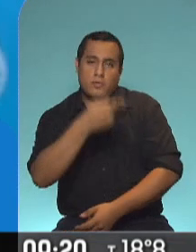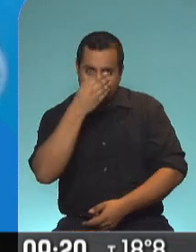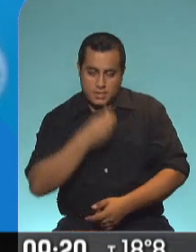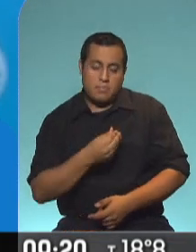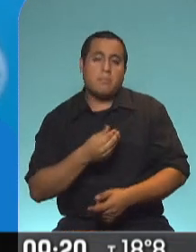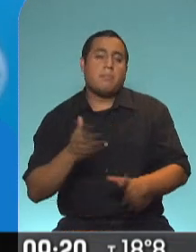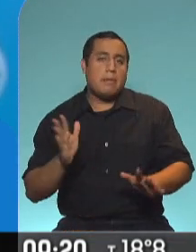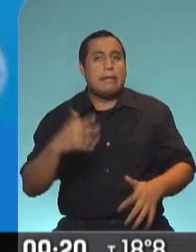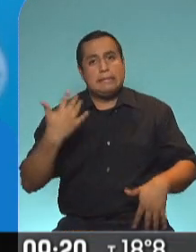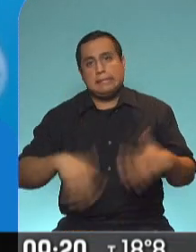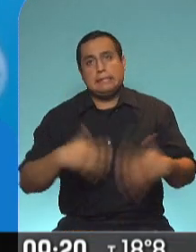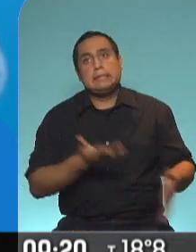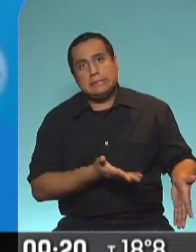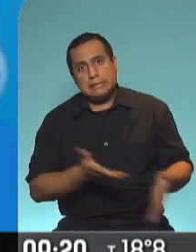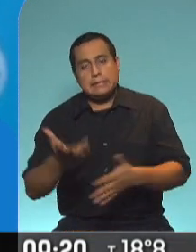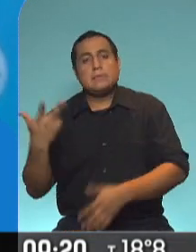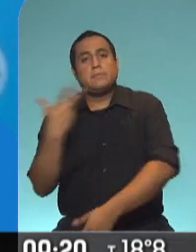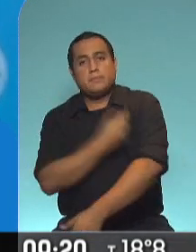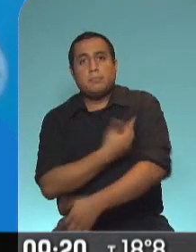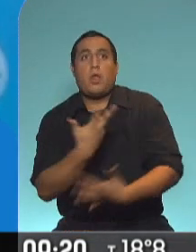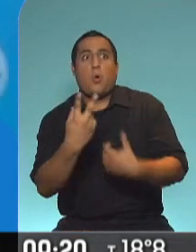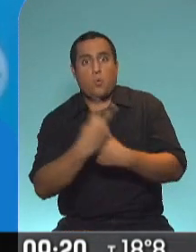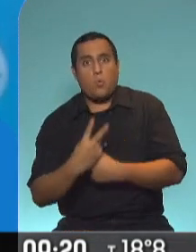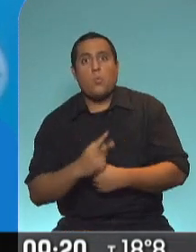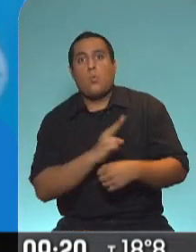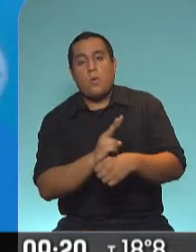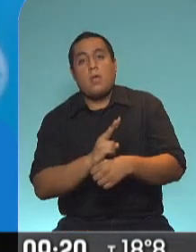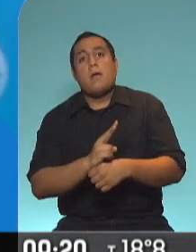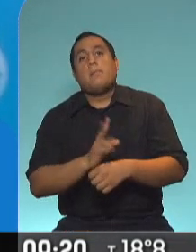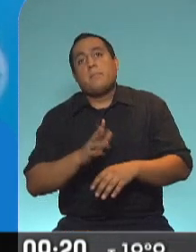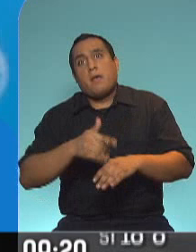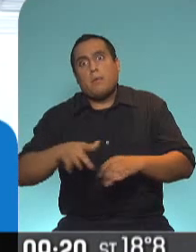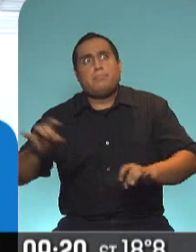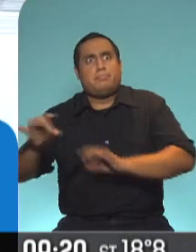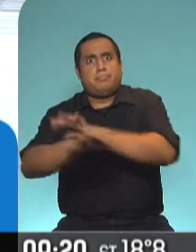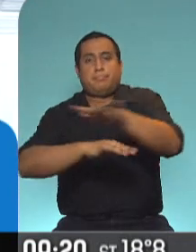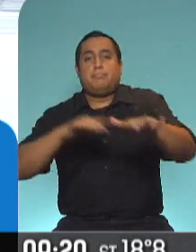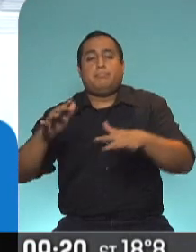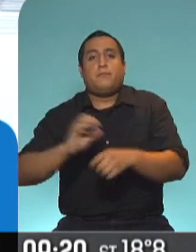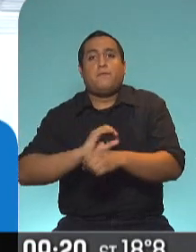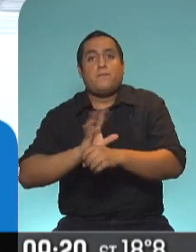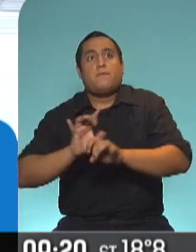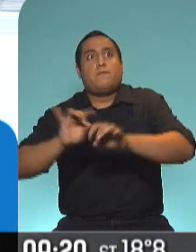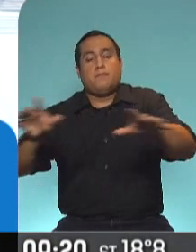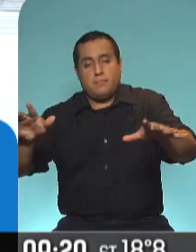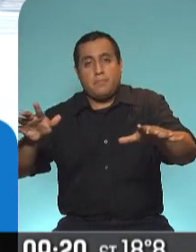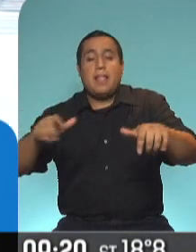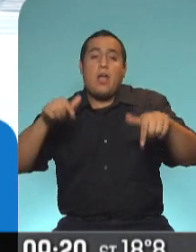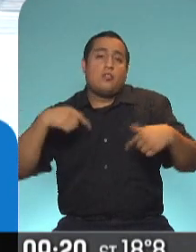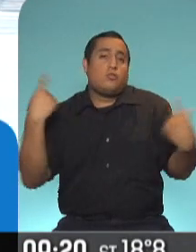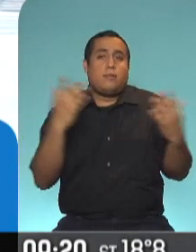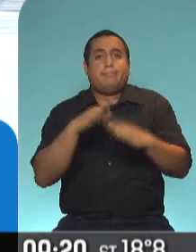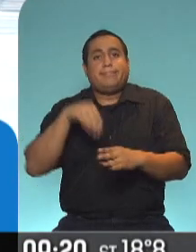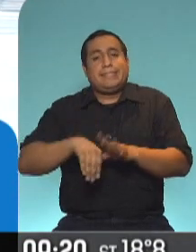antes posible para estar protegidos antes que inicie la circulación viral seguimos el aislamiento social preventivo